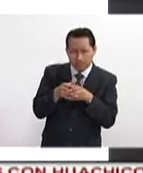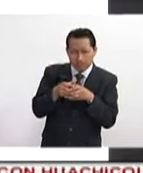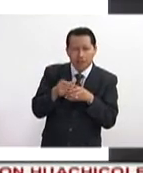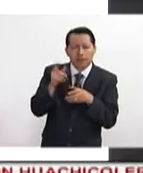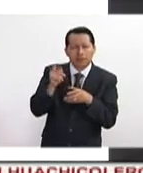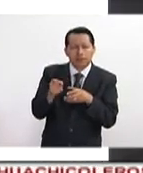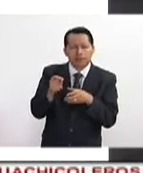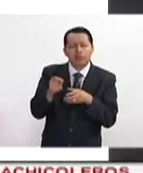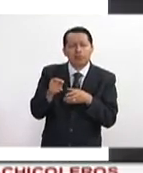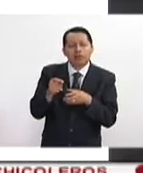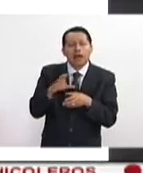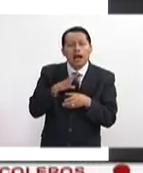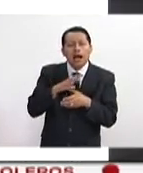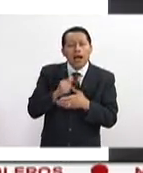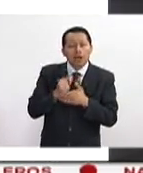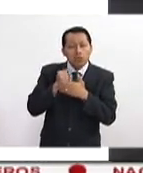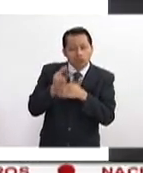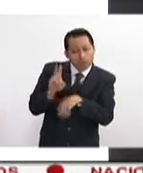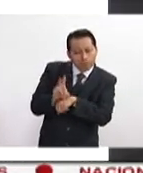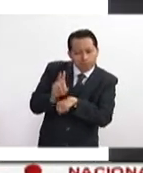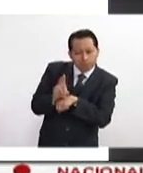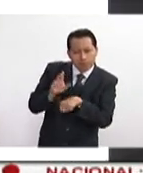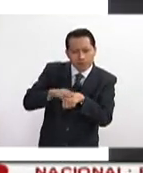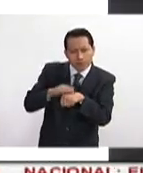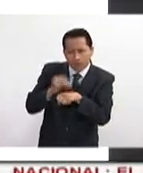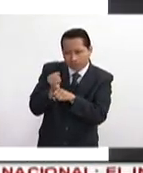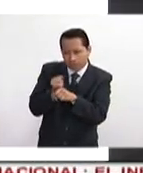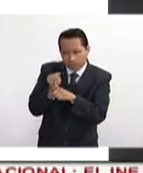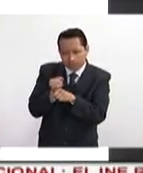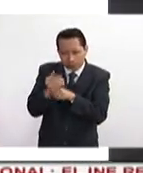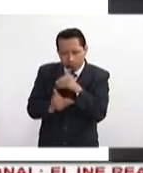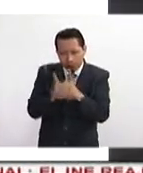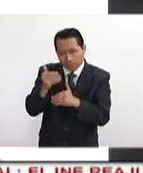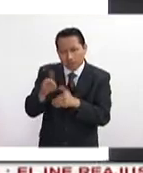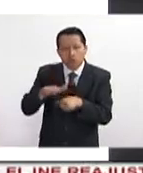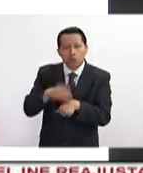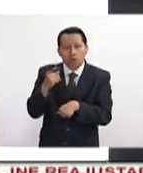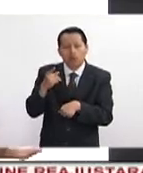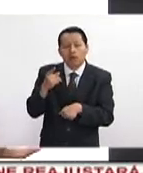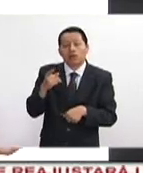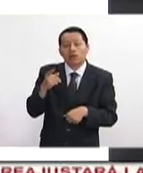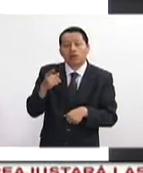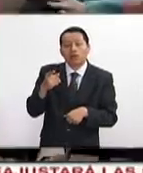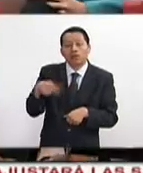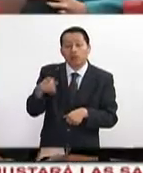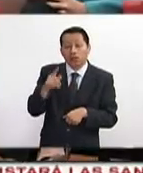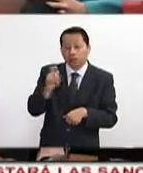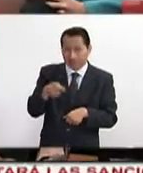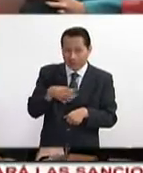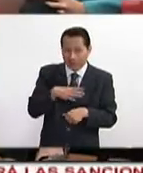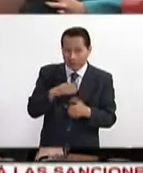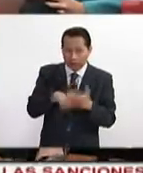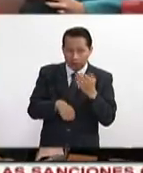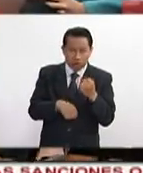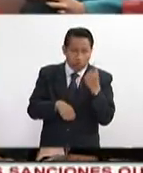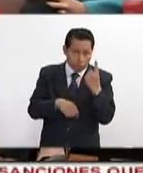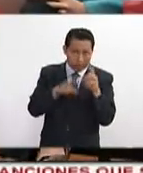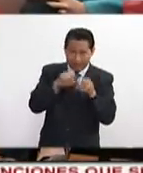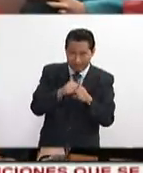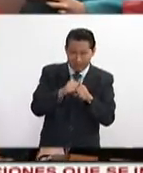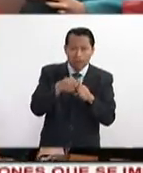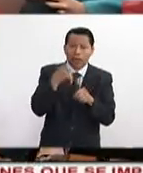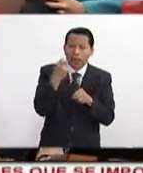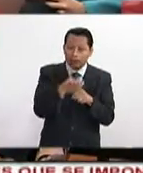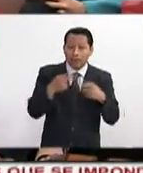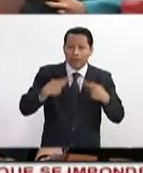Esto ha ayudado mucho a que la investigación vaya creciendo, porque se captura uno y esa